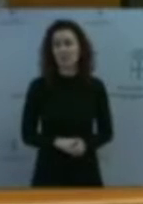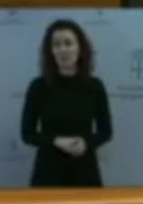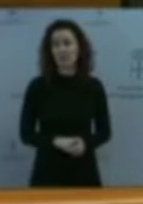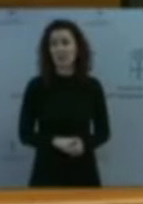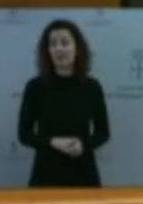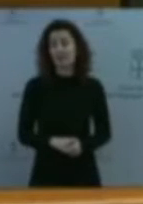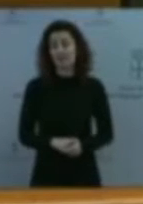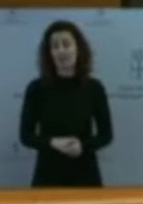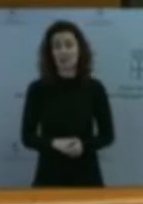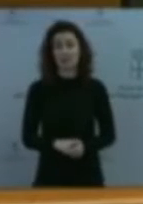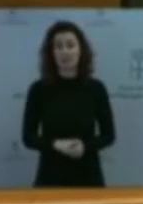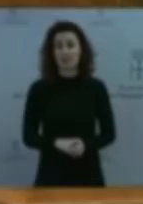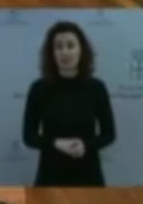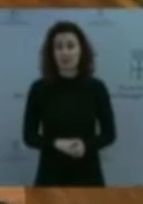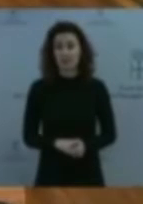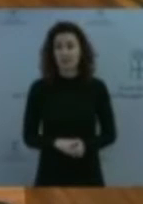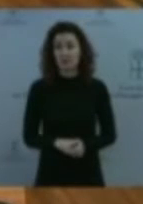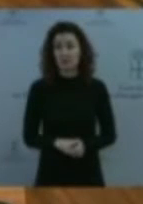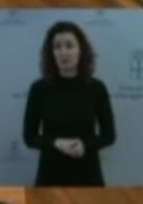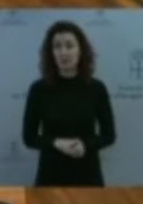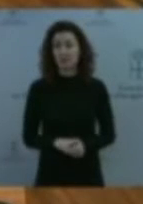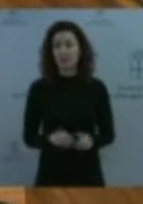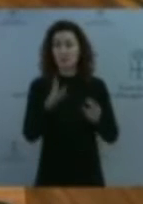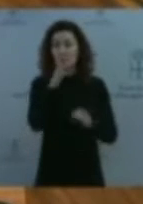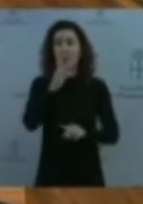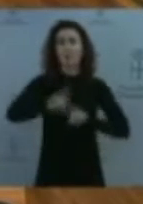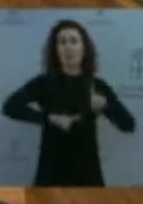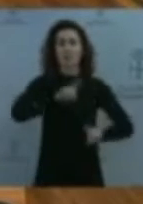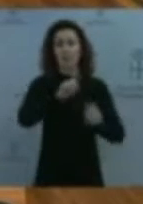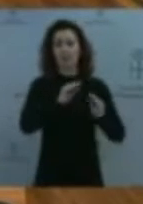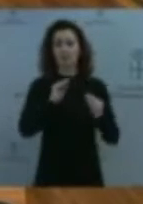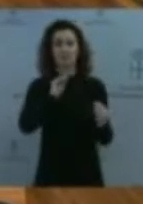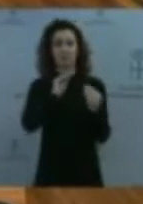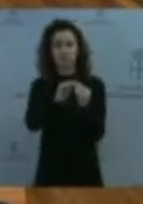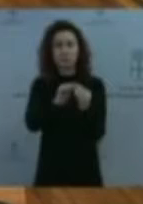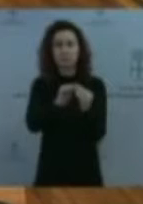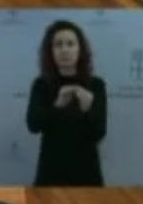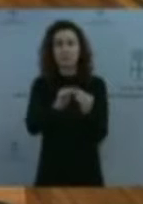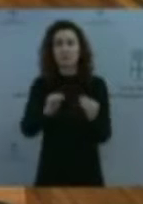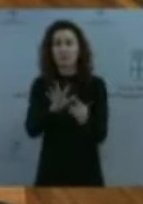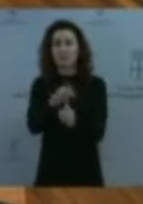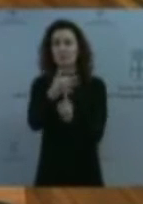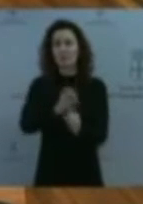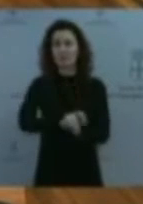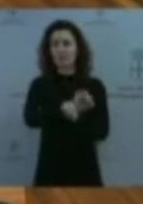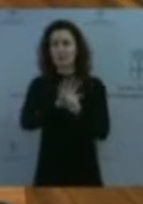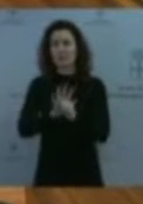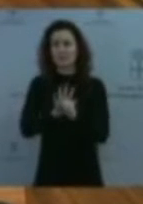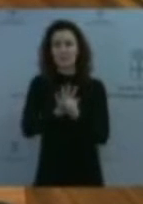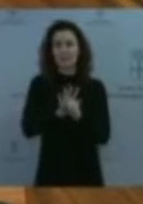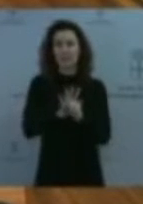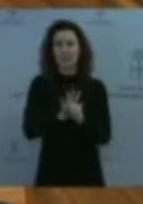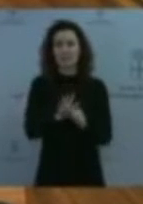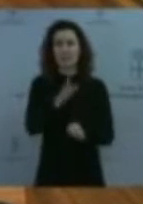Compartimos la preocupación por la situación producida por el COVID y, por ello, venimos realizando decenas de propuestas de actuación